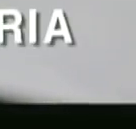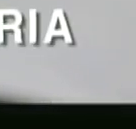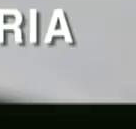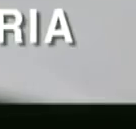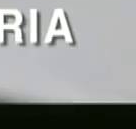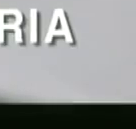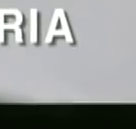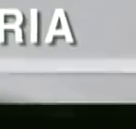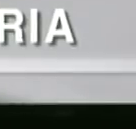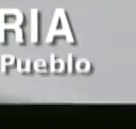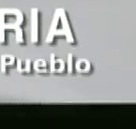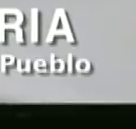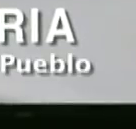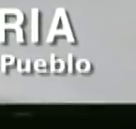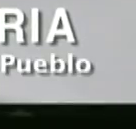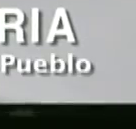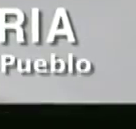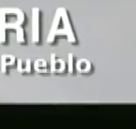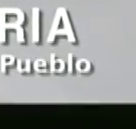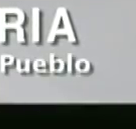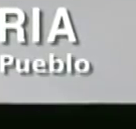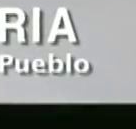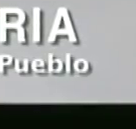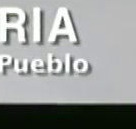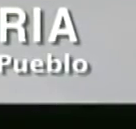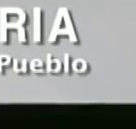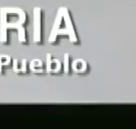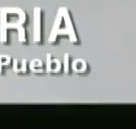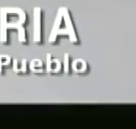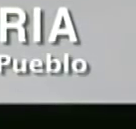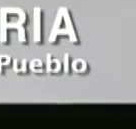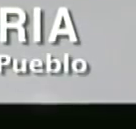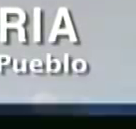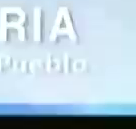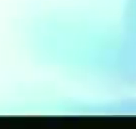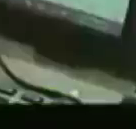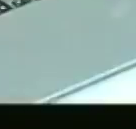de la Patria. Victoria social para la protección del pueblo.